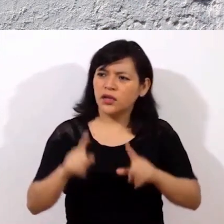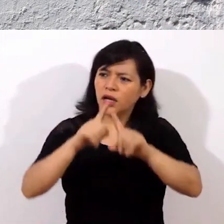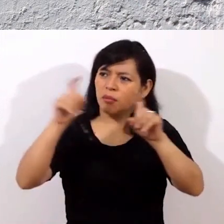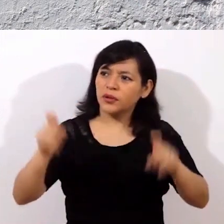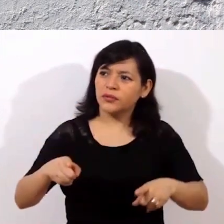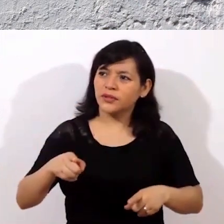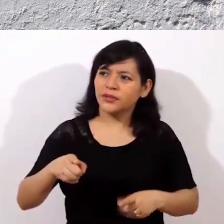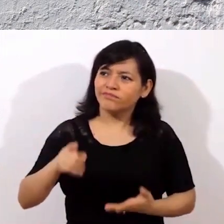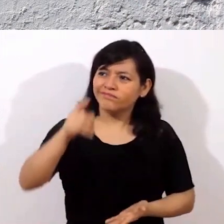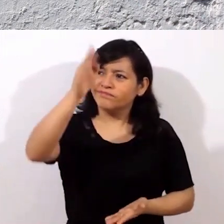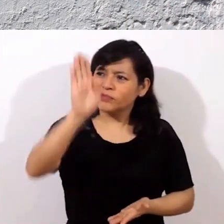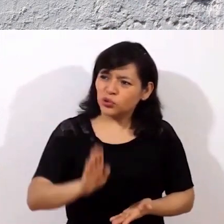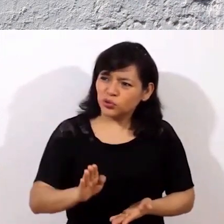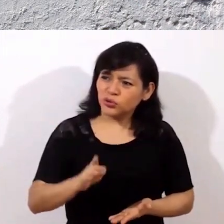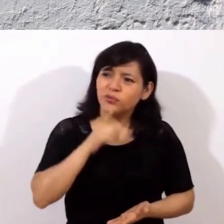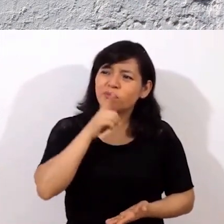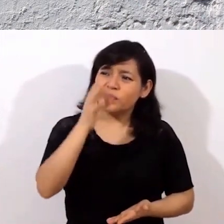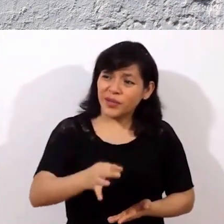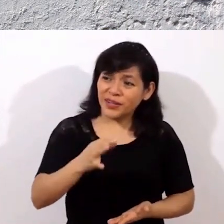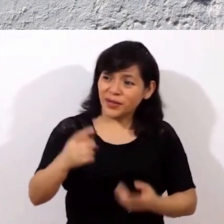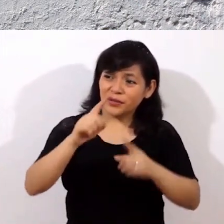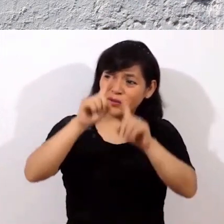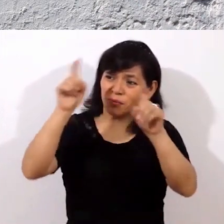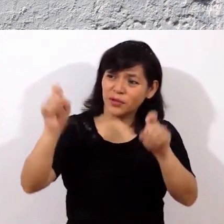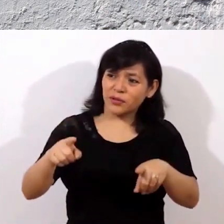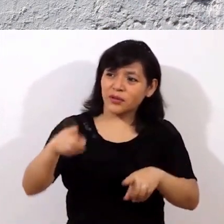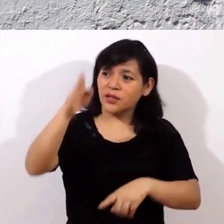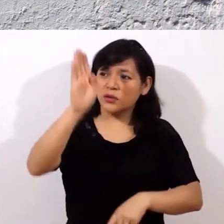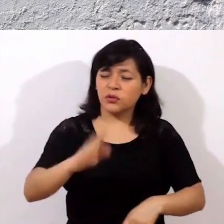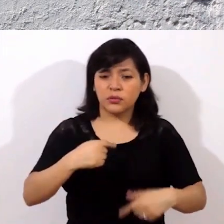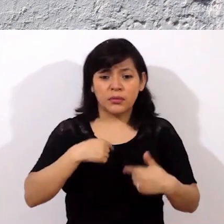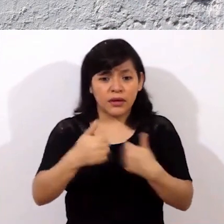Pregunta que tiene que ver con el tema de nuestro mensaje.